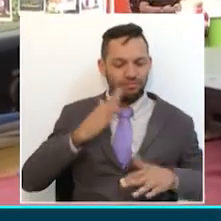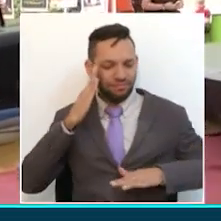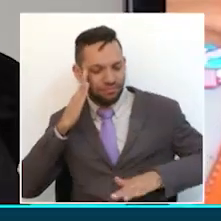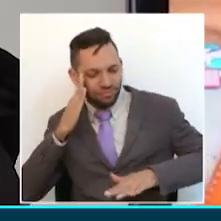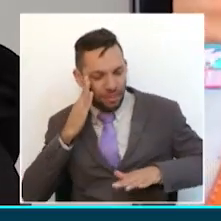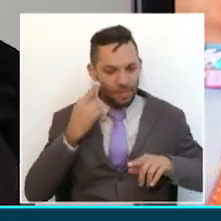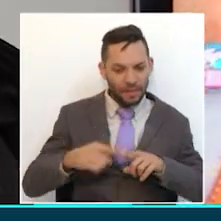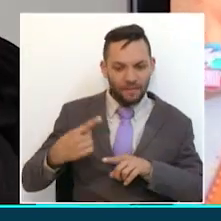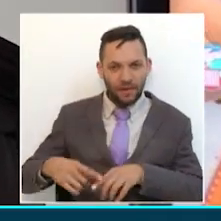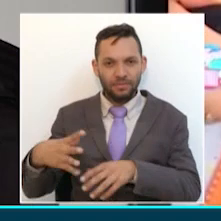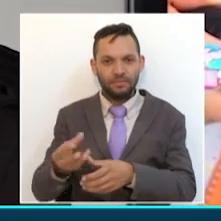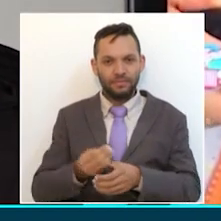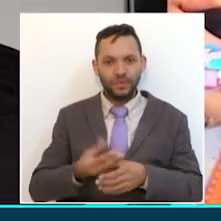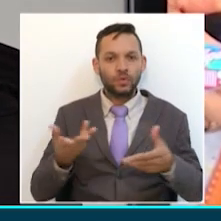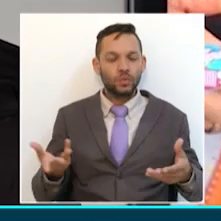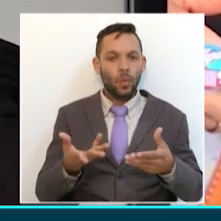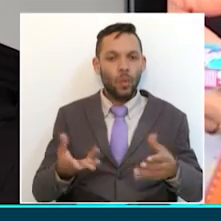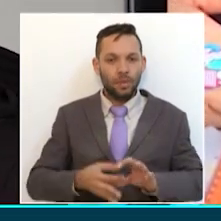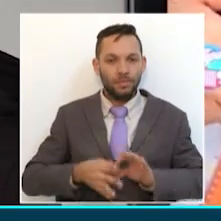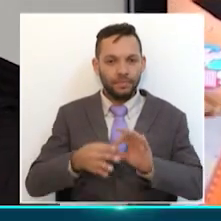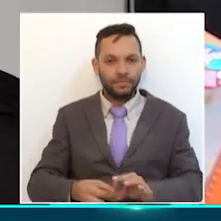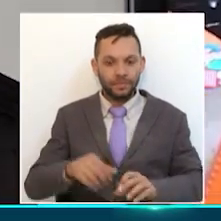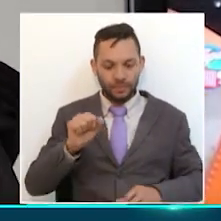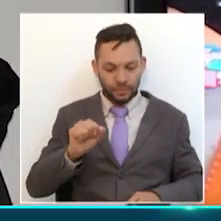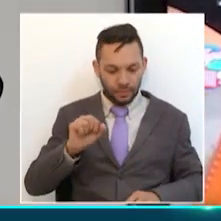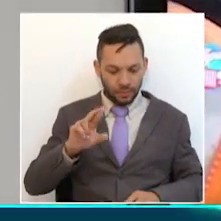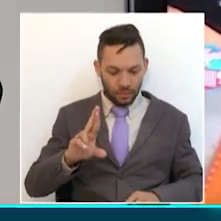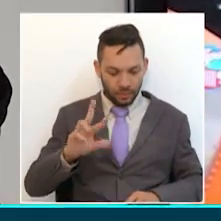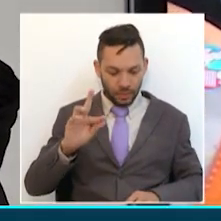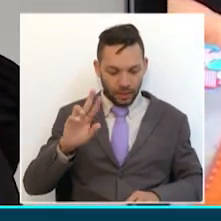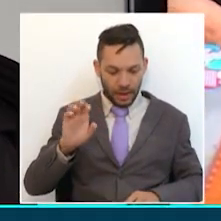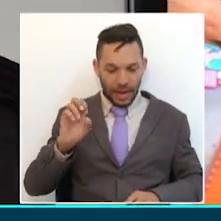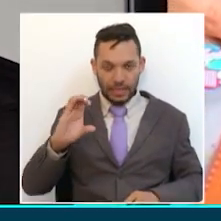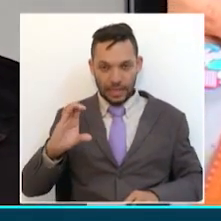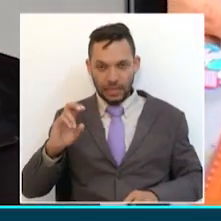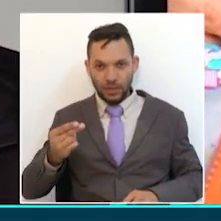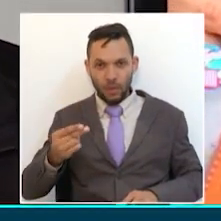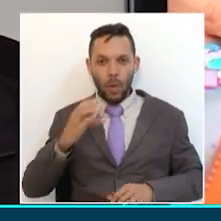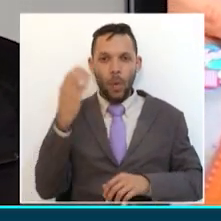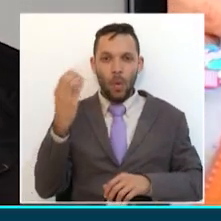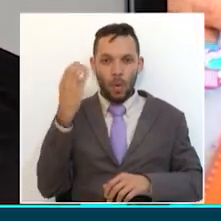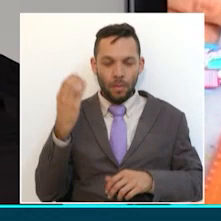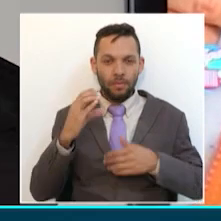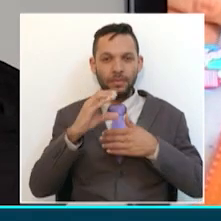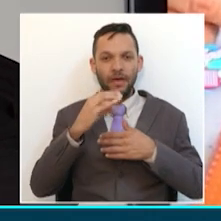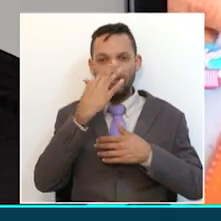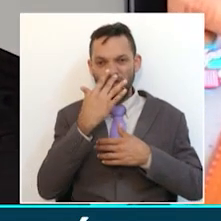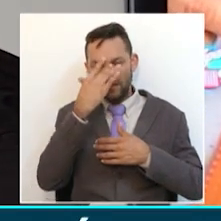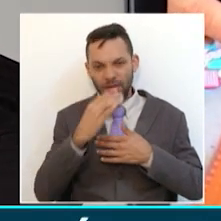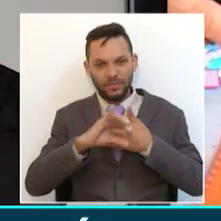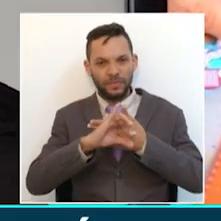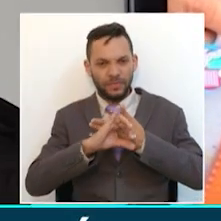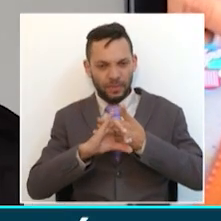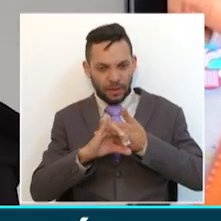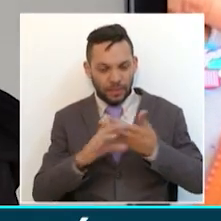electrónica. Pueden seguir en redes como Artec Colombia, tanto en Facebook como en Instagram. Estamos buscando crecer el